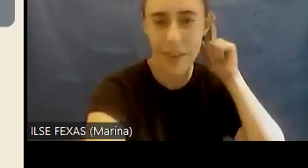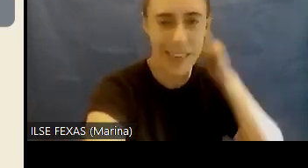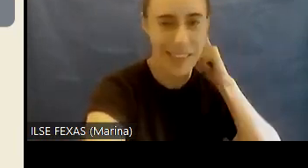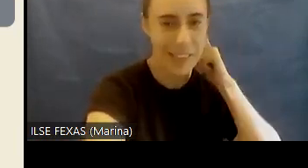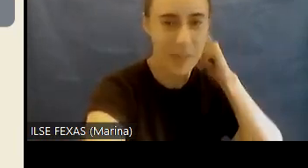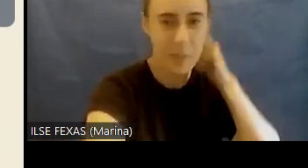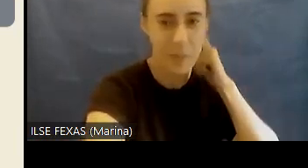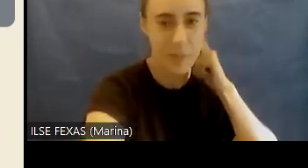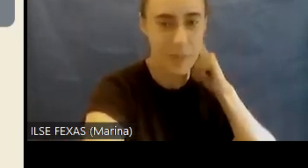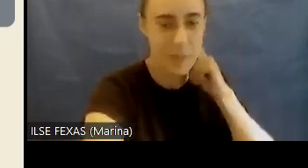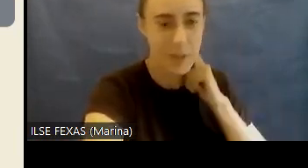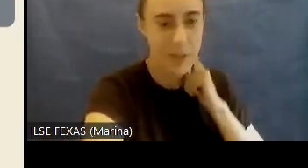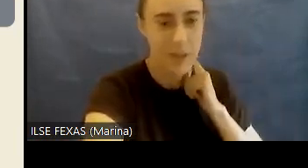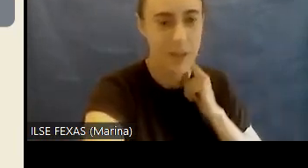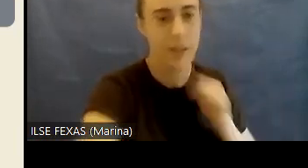Hola.